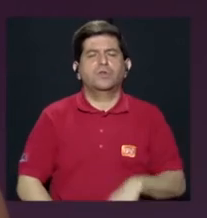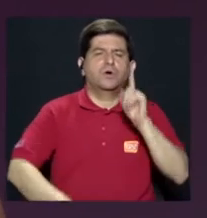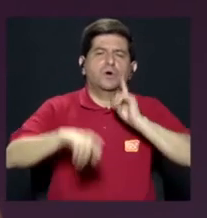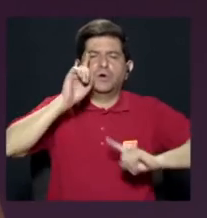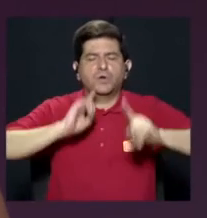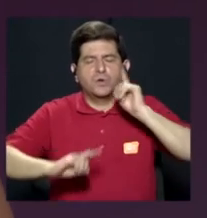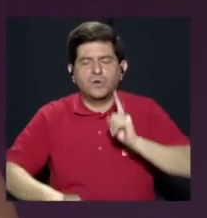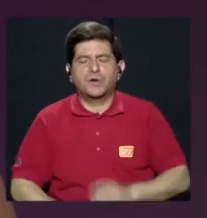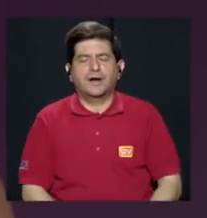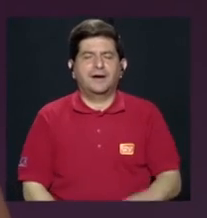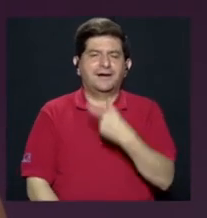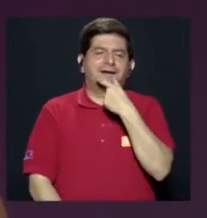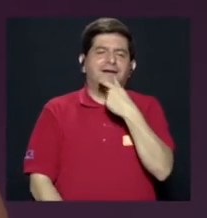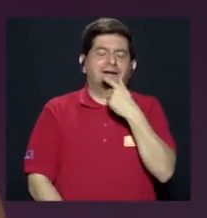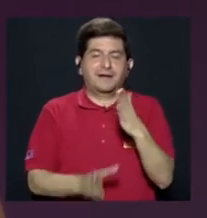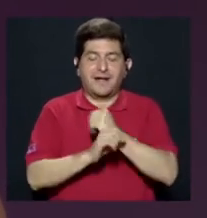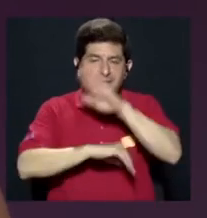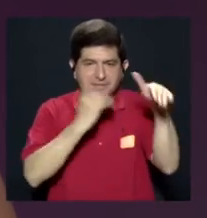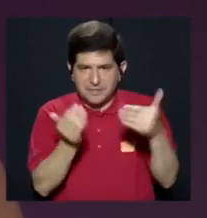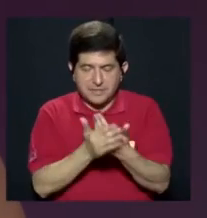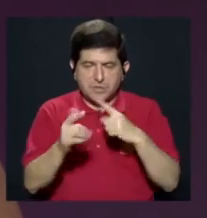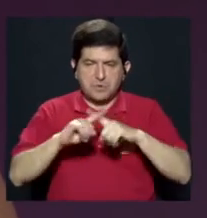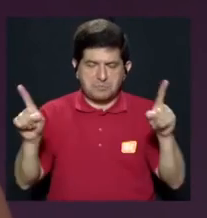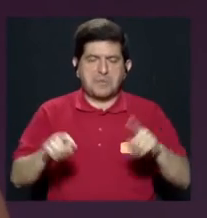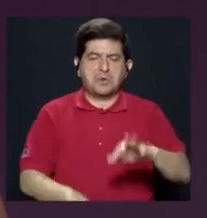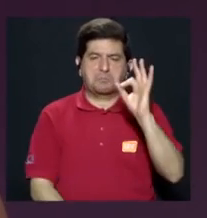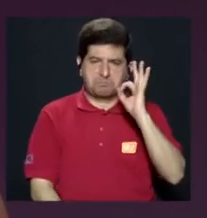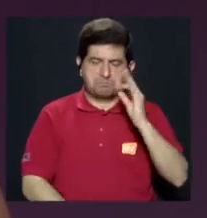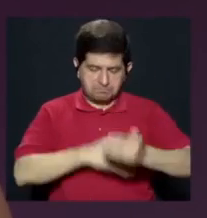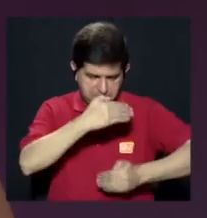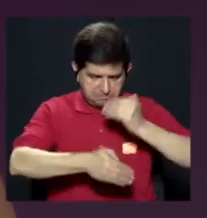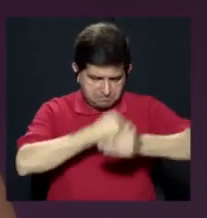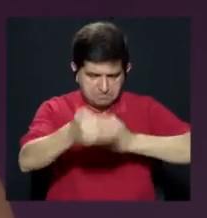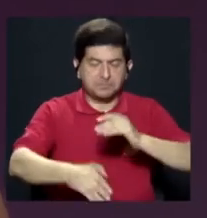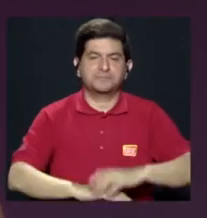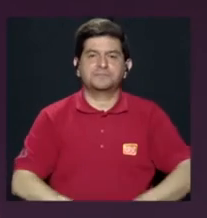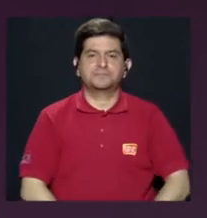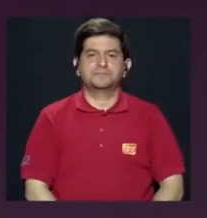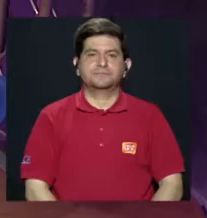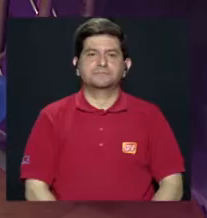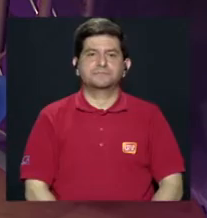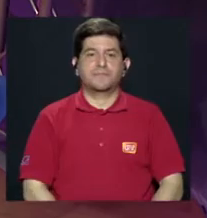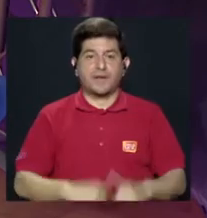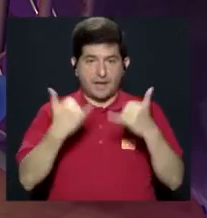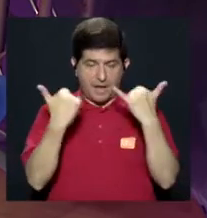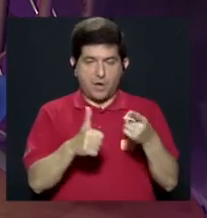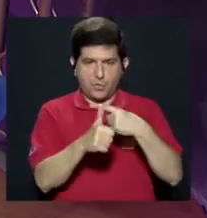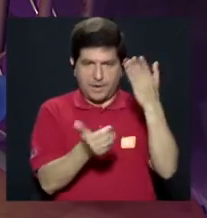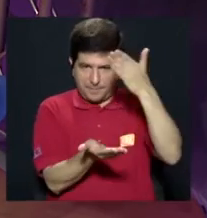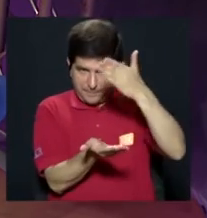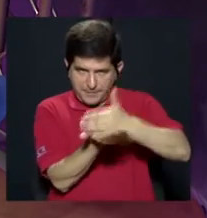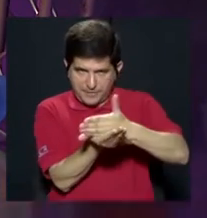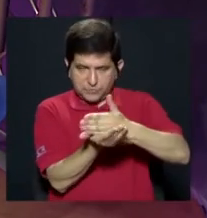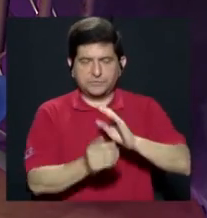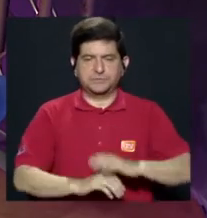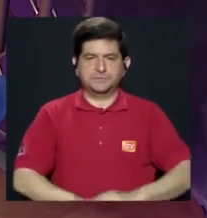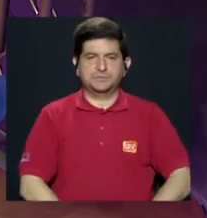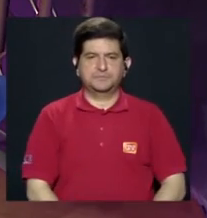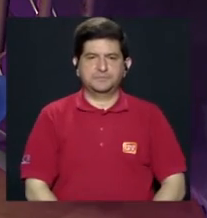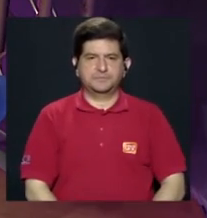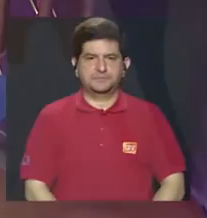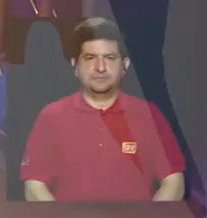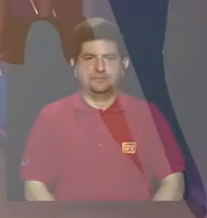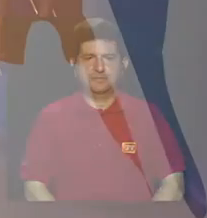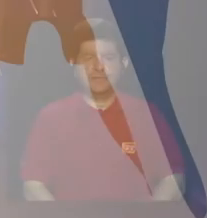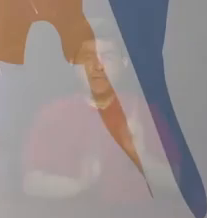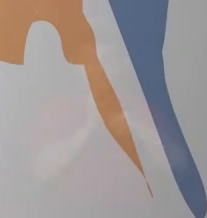reímos, hacemos de todo, pero ahí vamos demasiado bien. Vamos a hacer nuestra primera pausa y